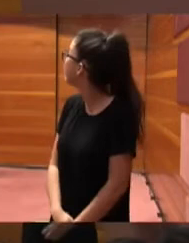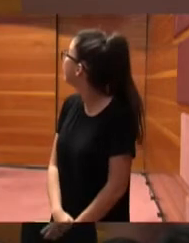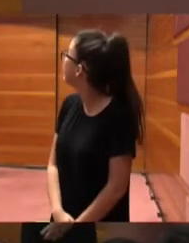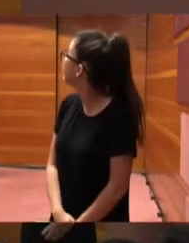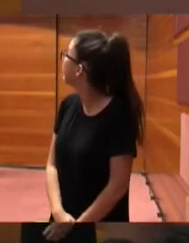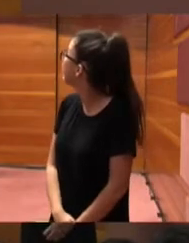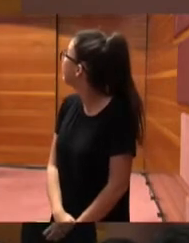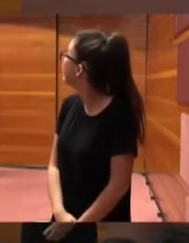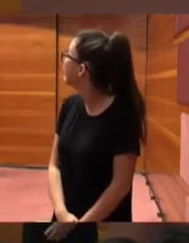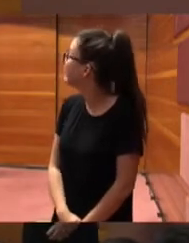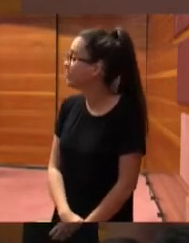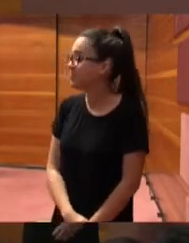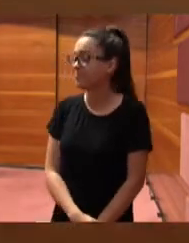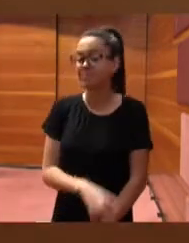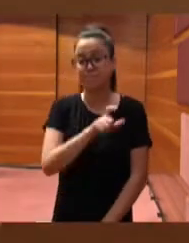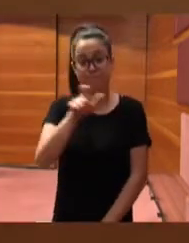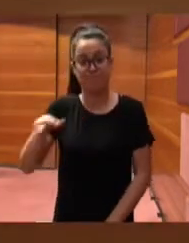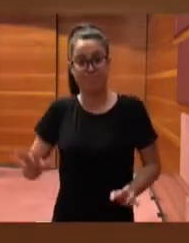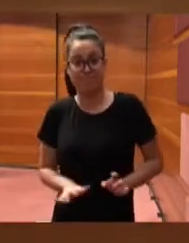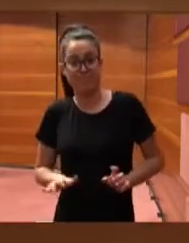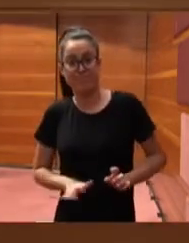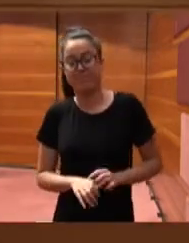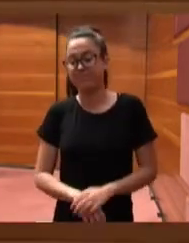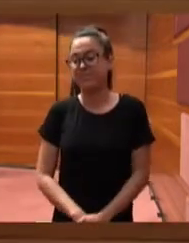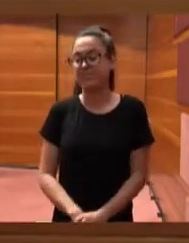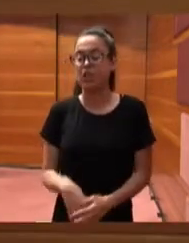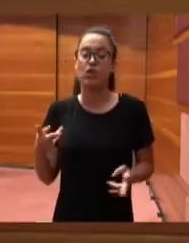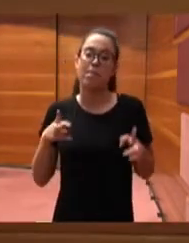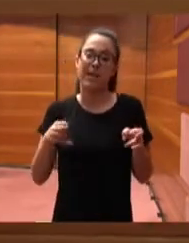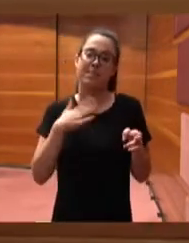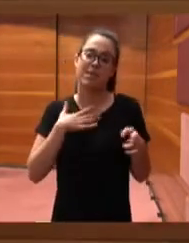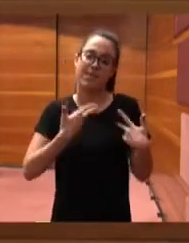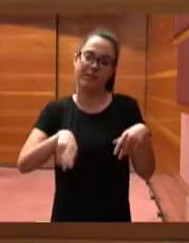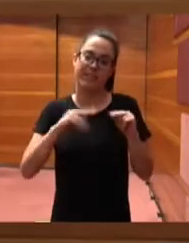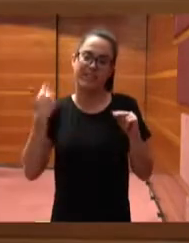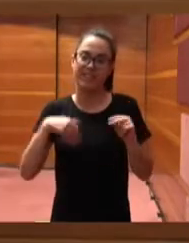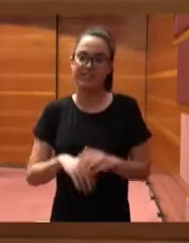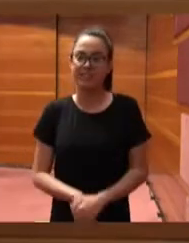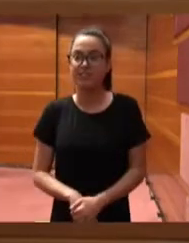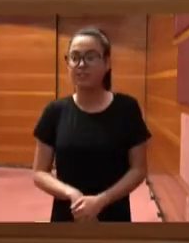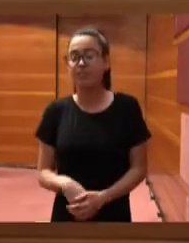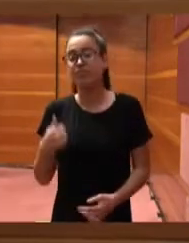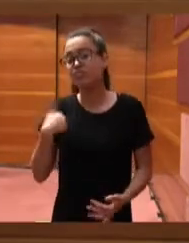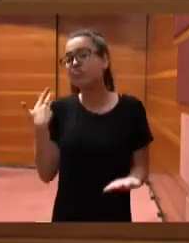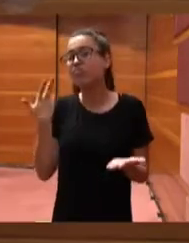Con lo cual, ya tenemos un modelo propio. Voy a cerrar aquí mi parte de la intervención. Y lo que os pido es que tratemos de